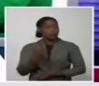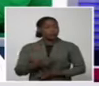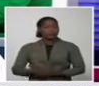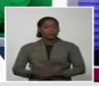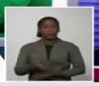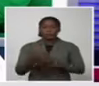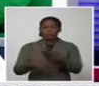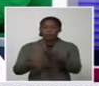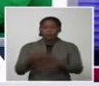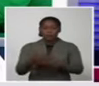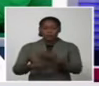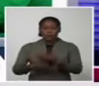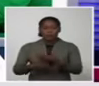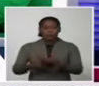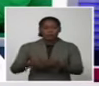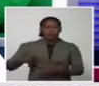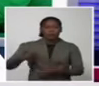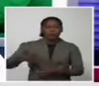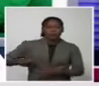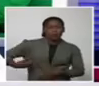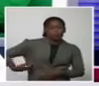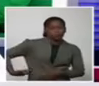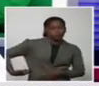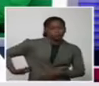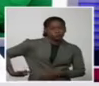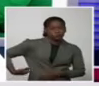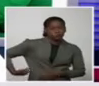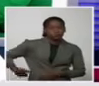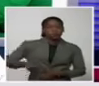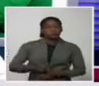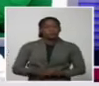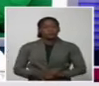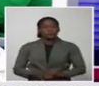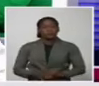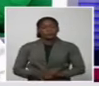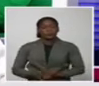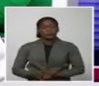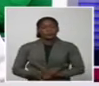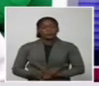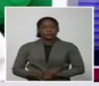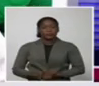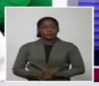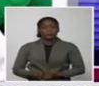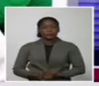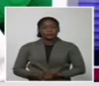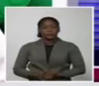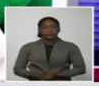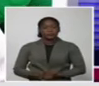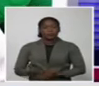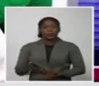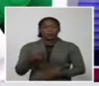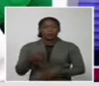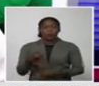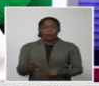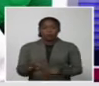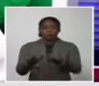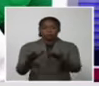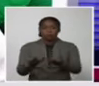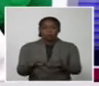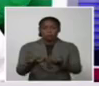arterial periférica, incluso con una afectación de su miembro inferior.